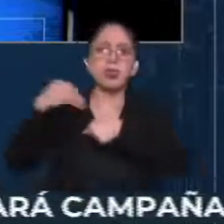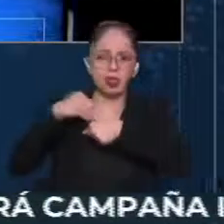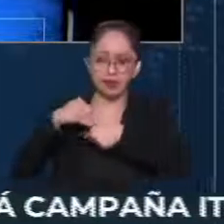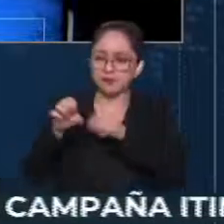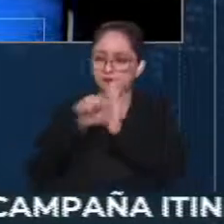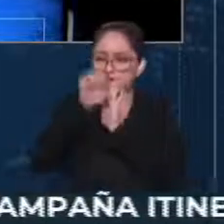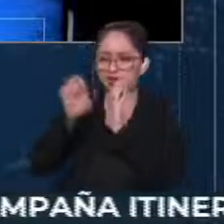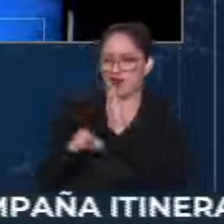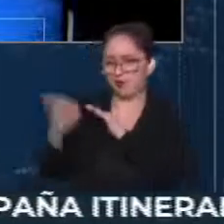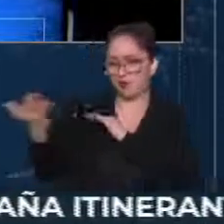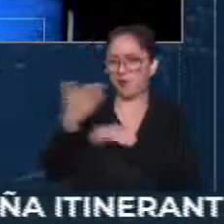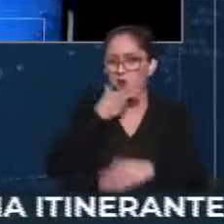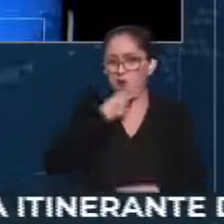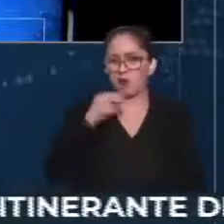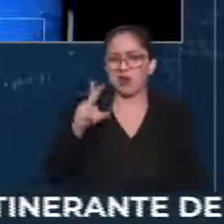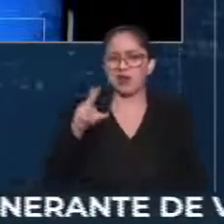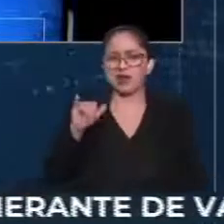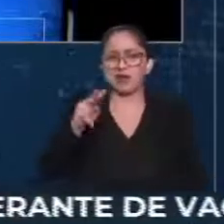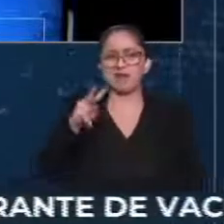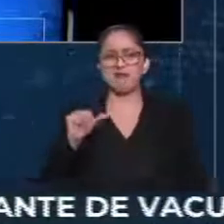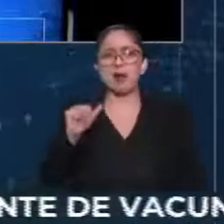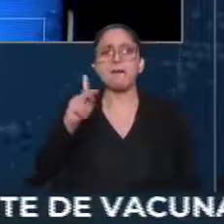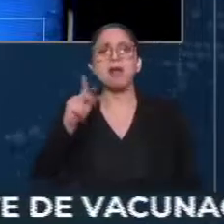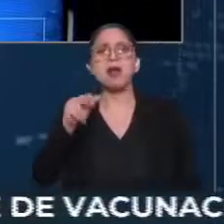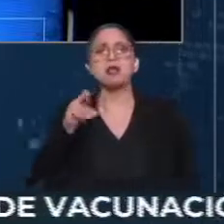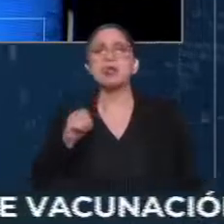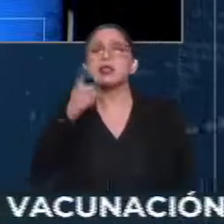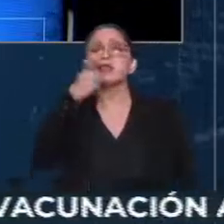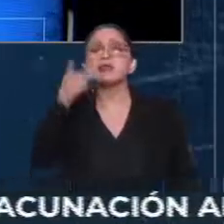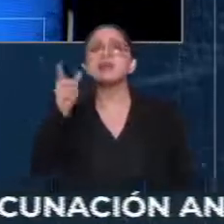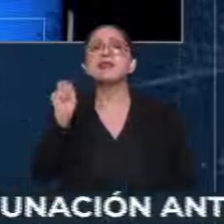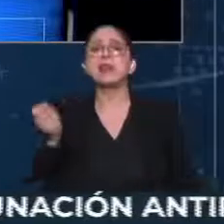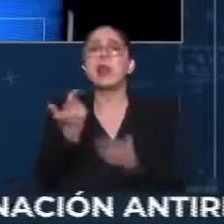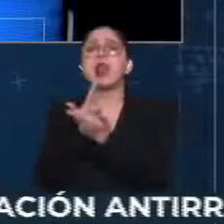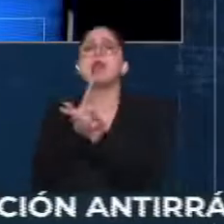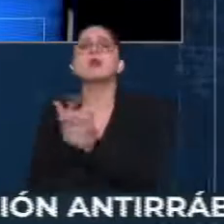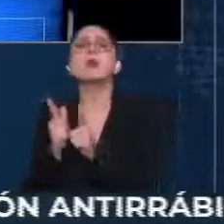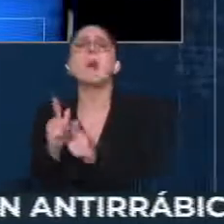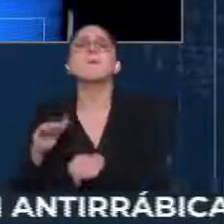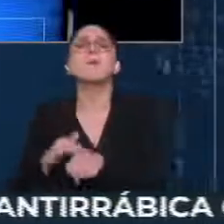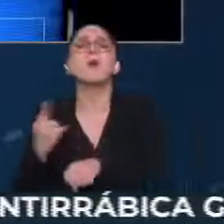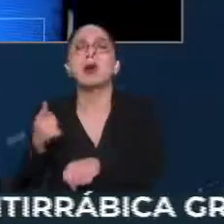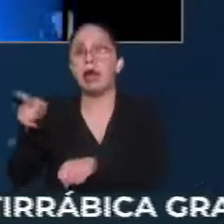Rivapalacio, ha inventado justamente que esta liberación es a través de un pacto. Ha